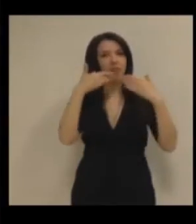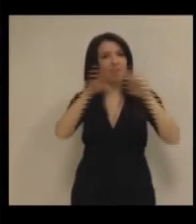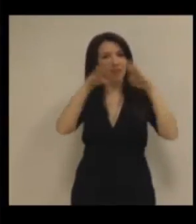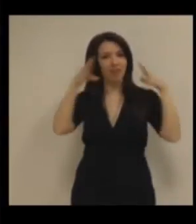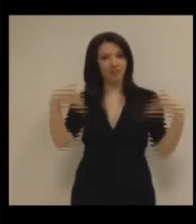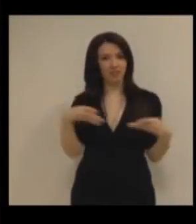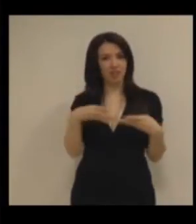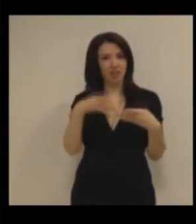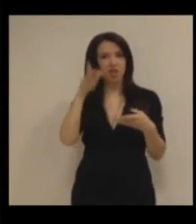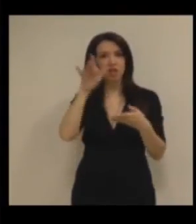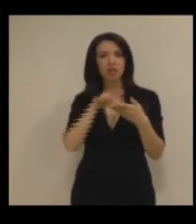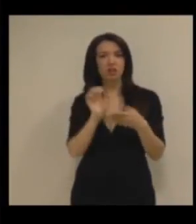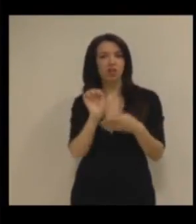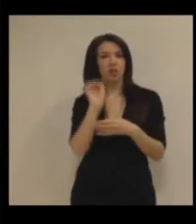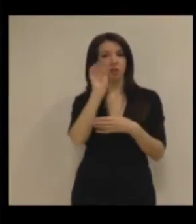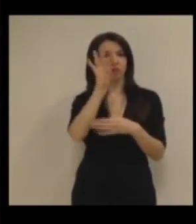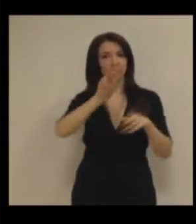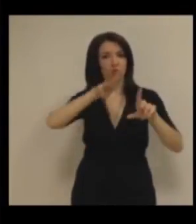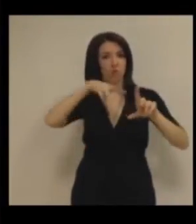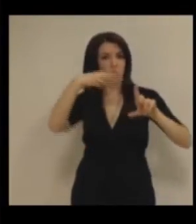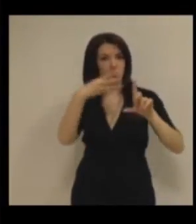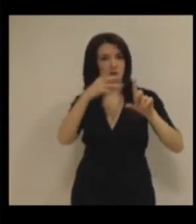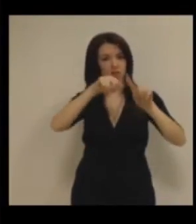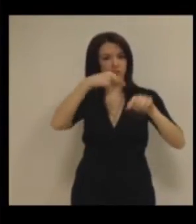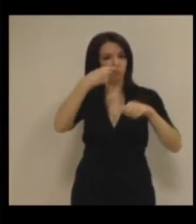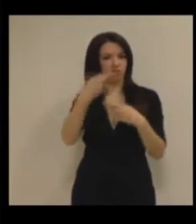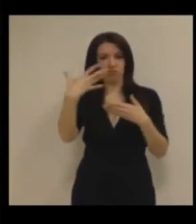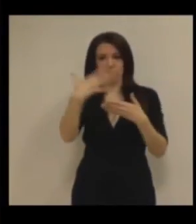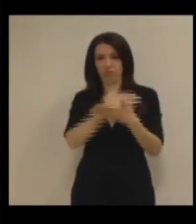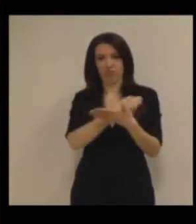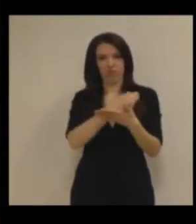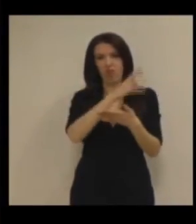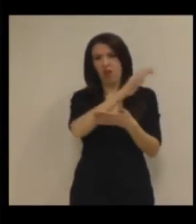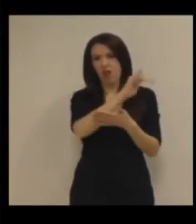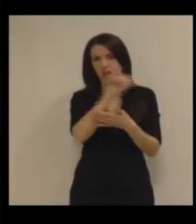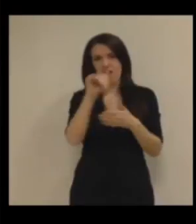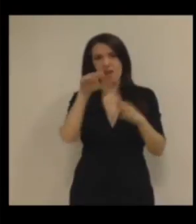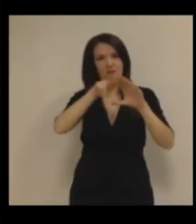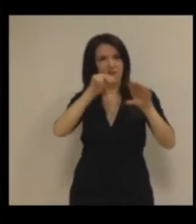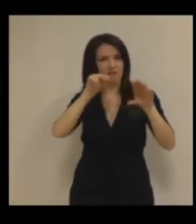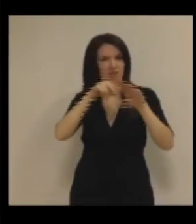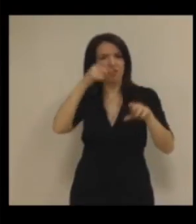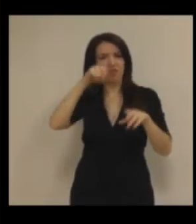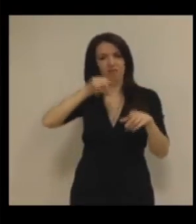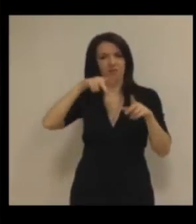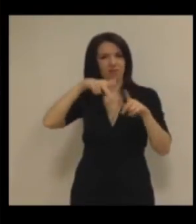streaming, quedará colgado posteriormente como toda la colección de vídeos